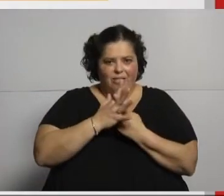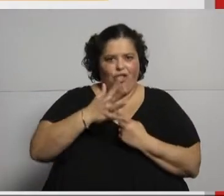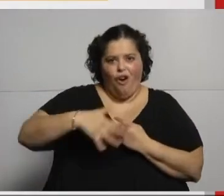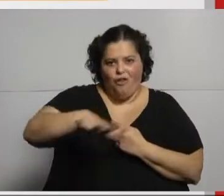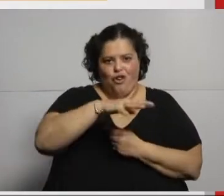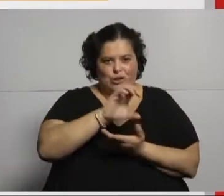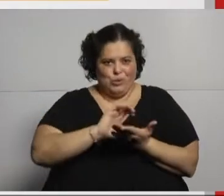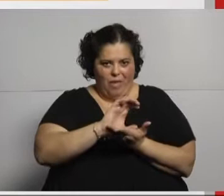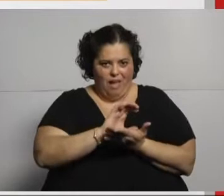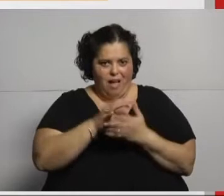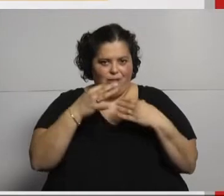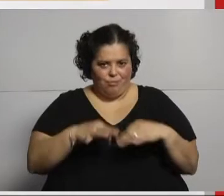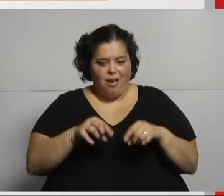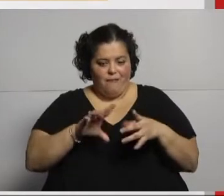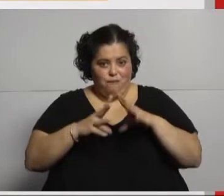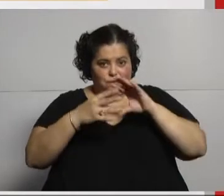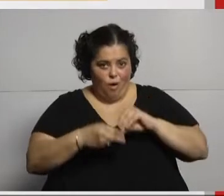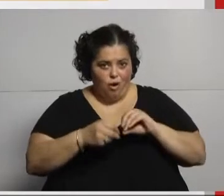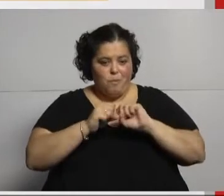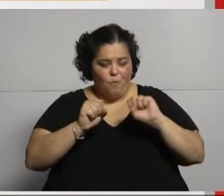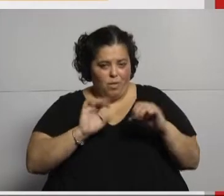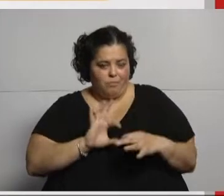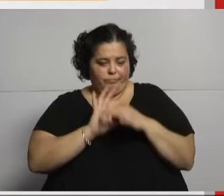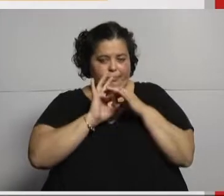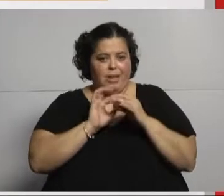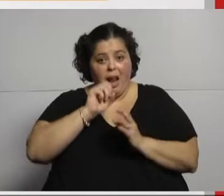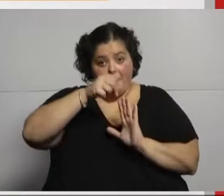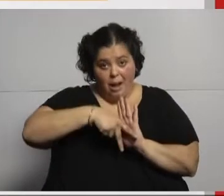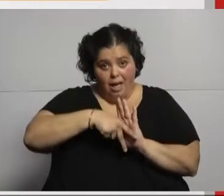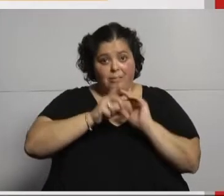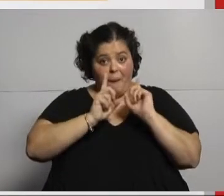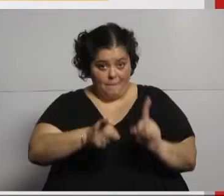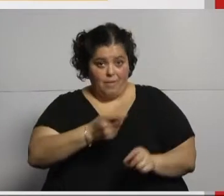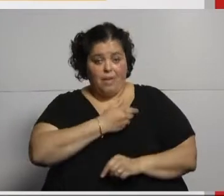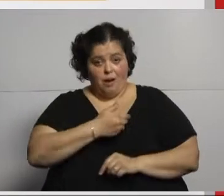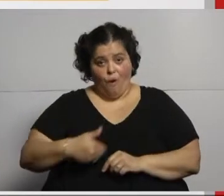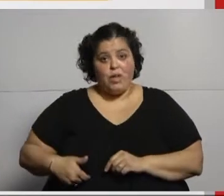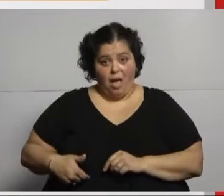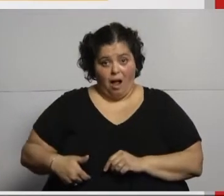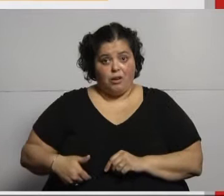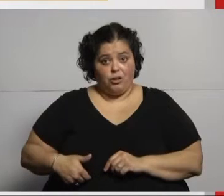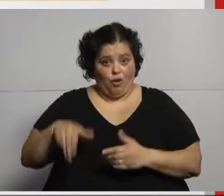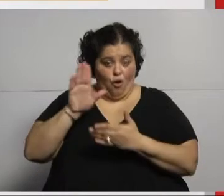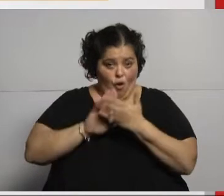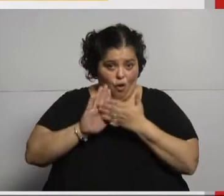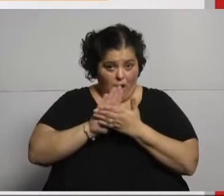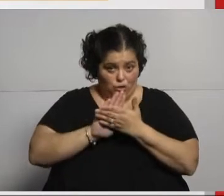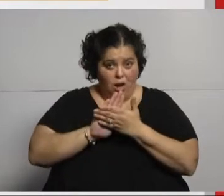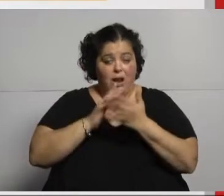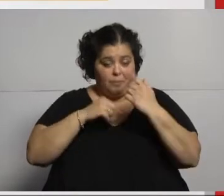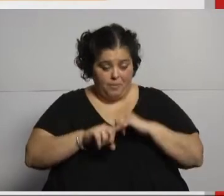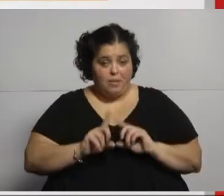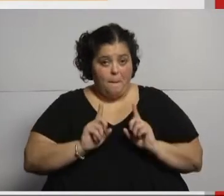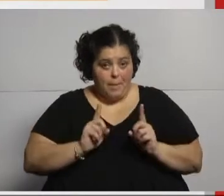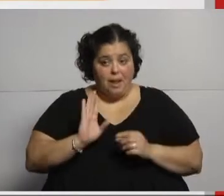forma, justamente asociada al propio plan de gobierno que también tiene el 24/7 dentro del lema, ha